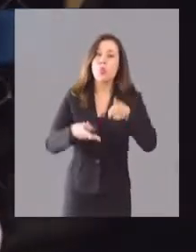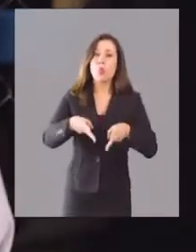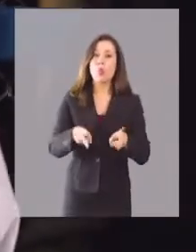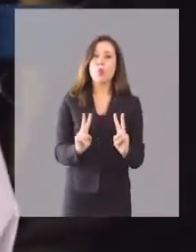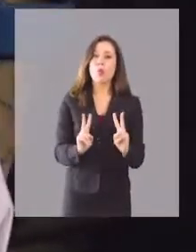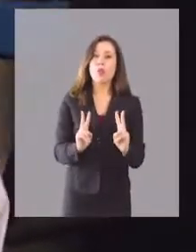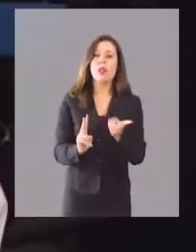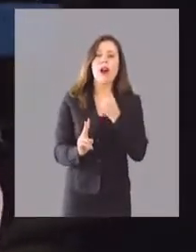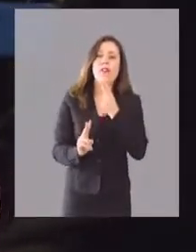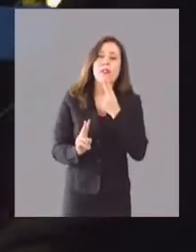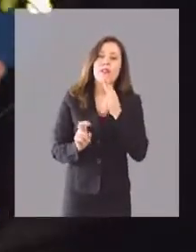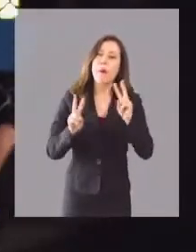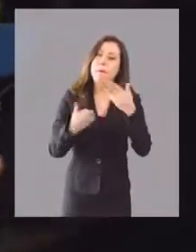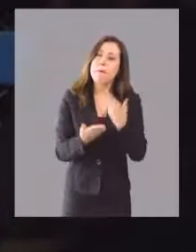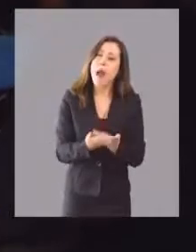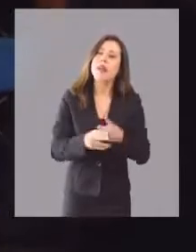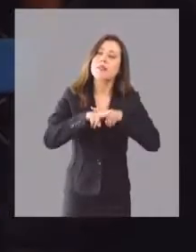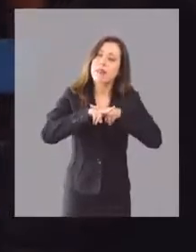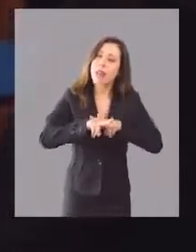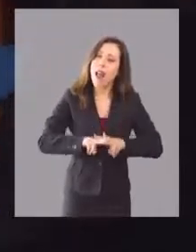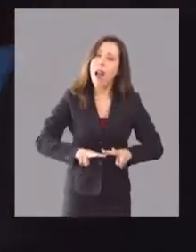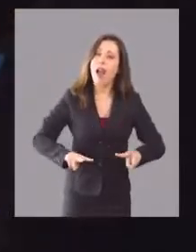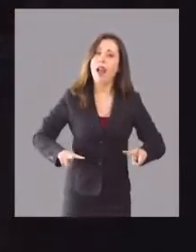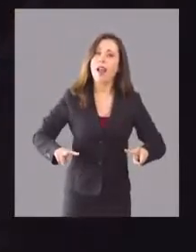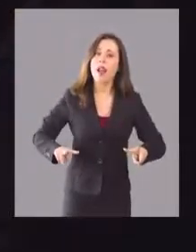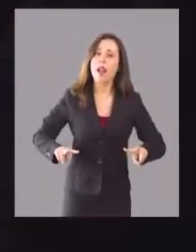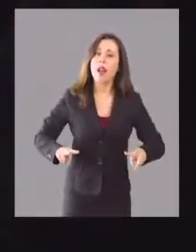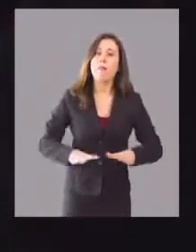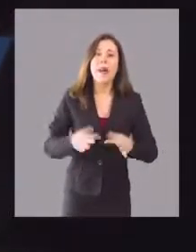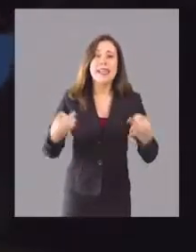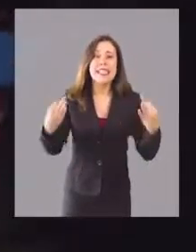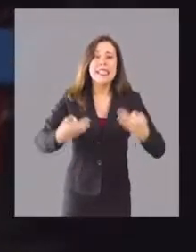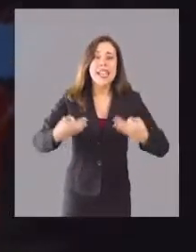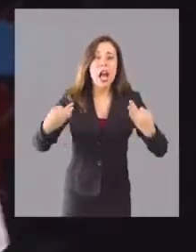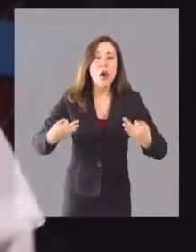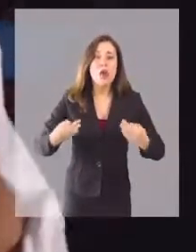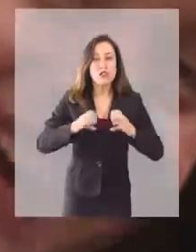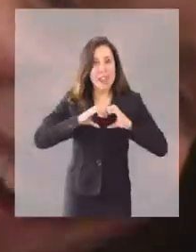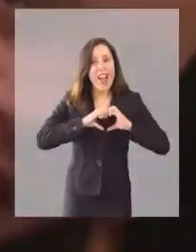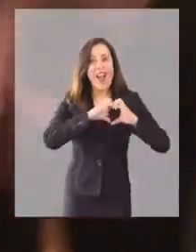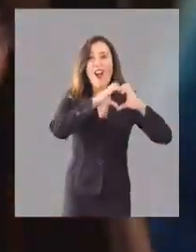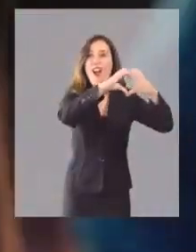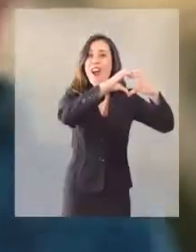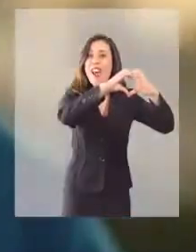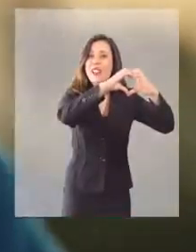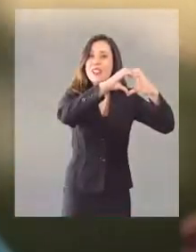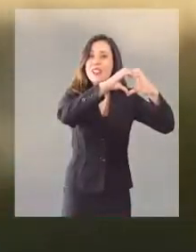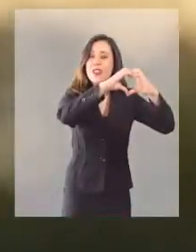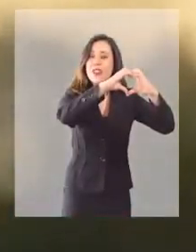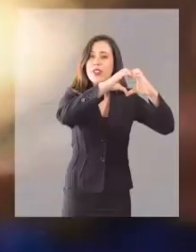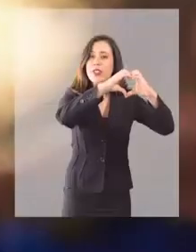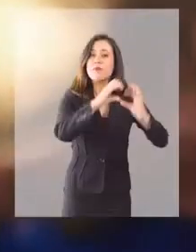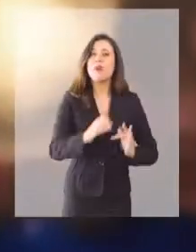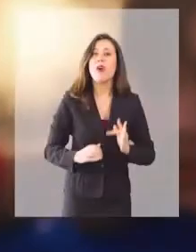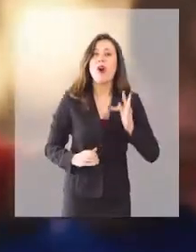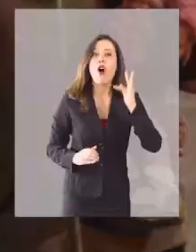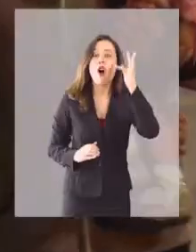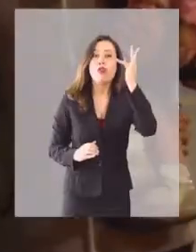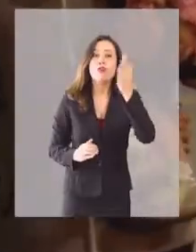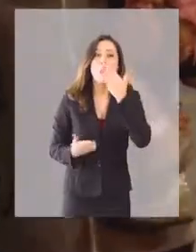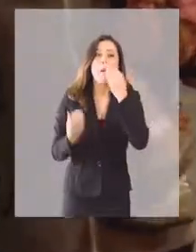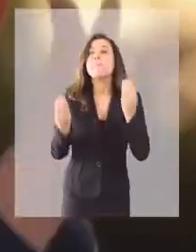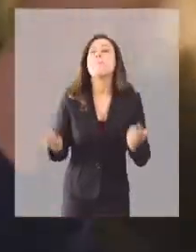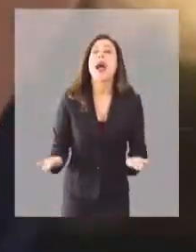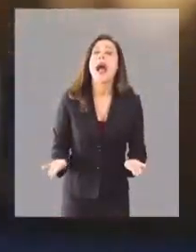su derecho a vivir con más paz, con más tranquilidad, con más seguridad. Por eso, arriba los corazones, porque